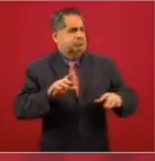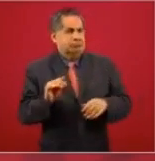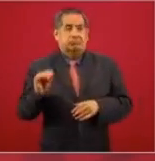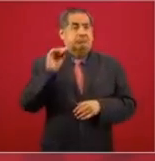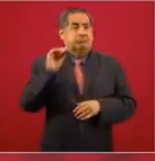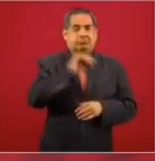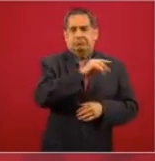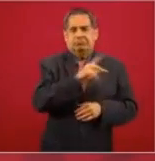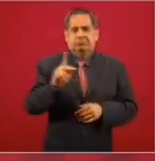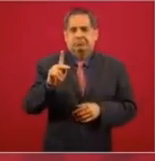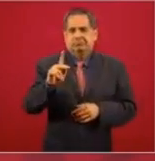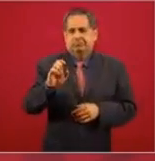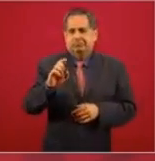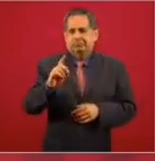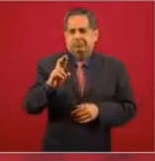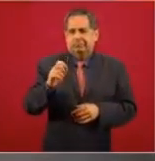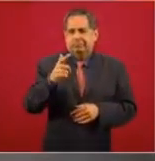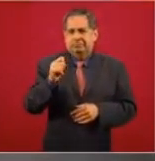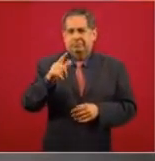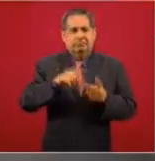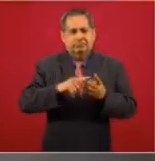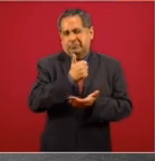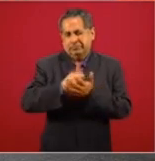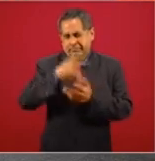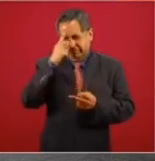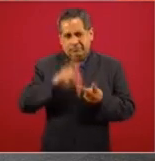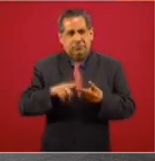Pedregal o a Las Lomas.